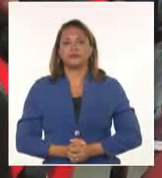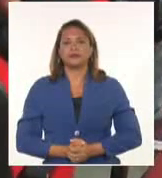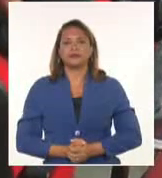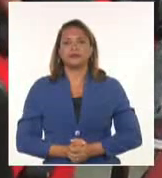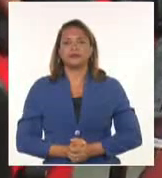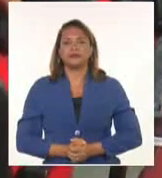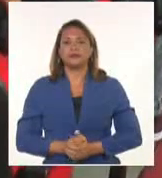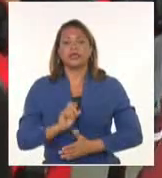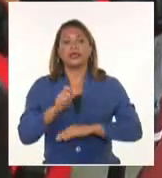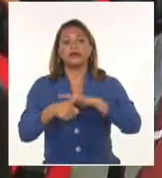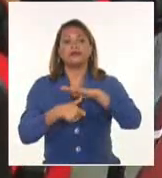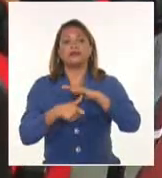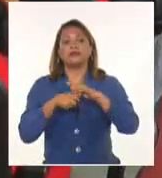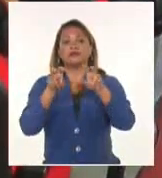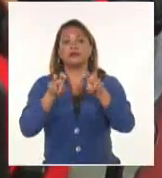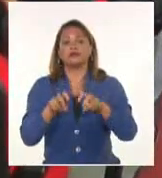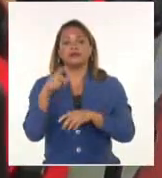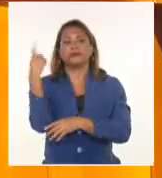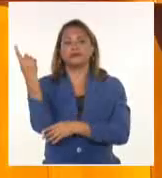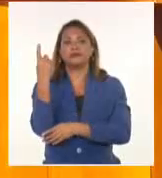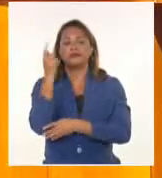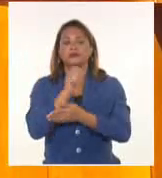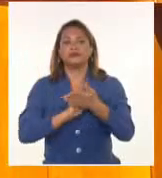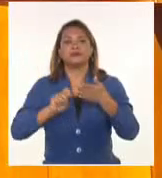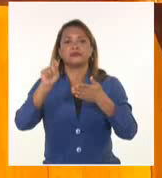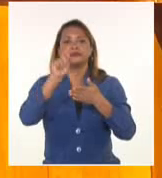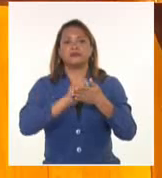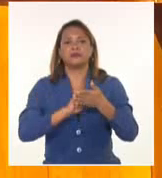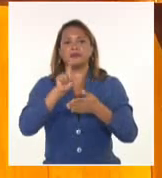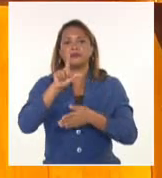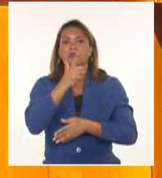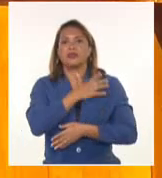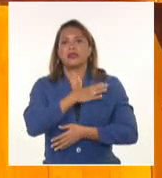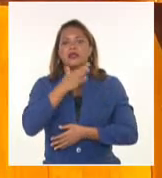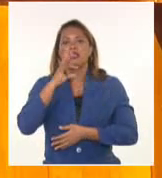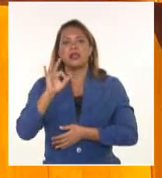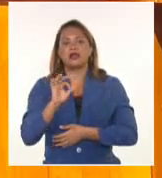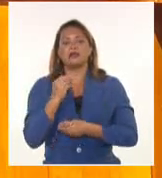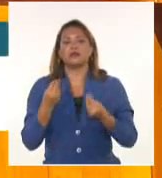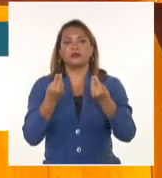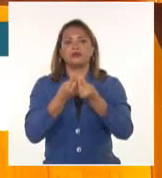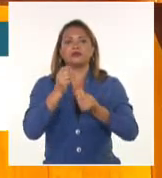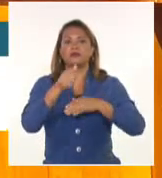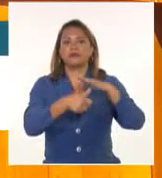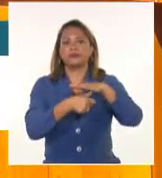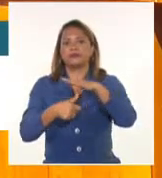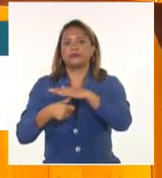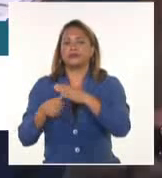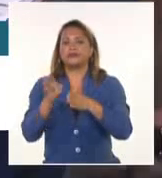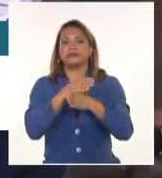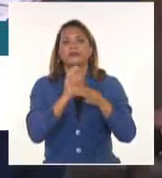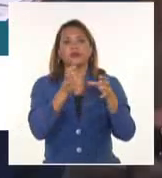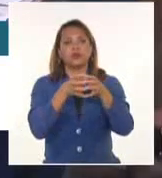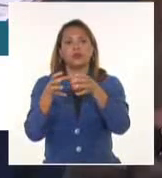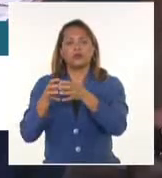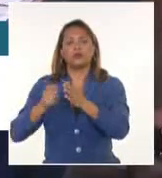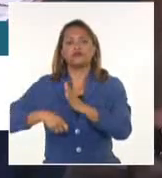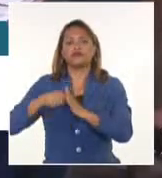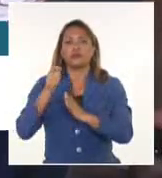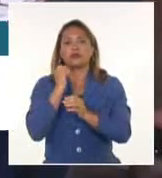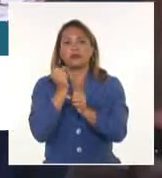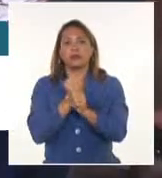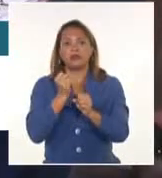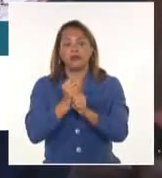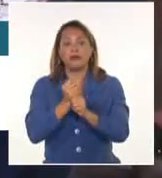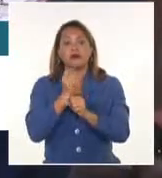El presidente de la Asamblea Nacional del Poder Popular, Esteban Lasso, y los presidentes de varias comisiones permanentes de trabajo del Parlamento